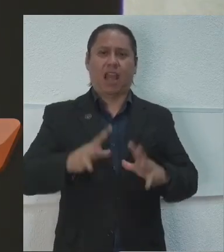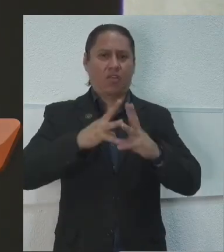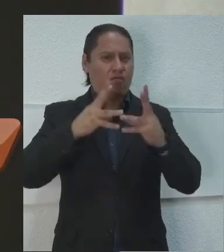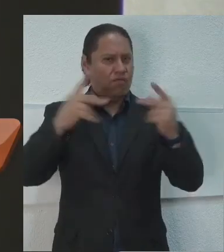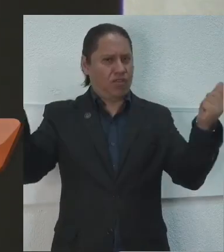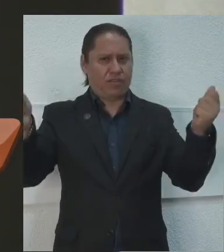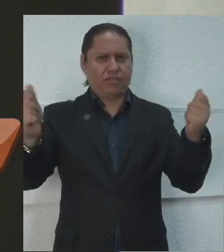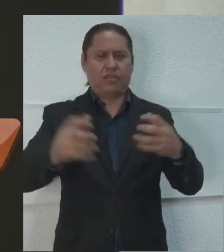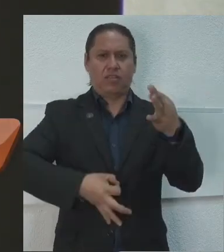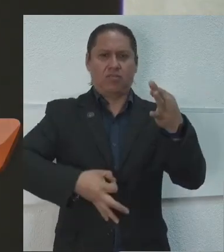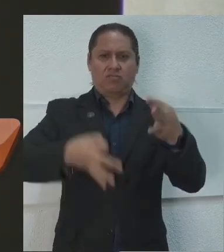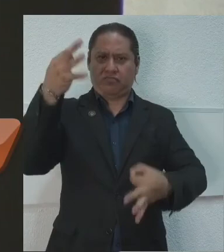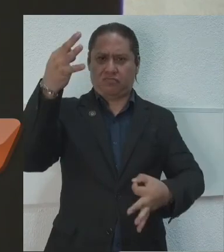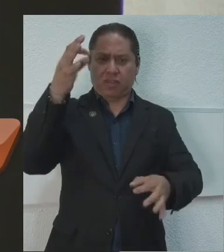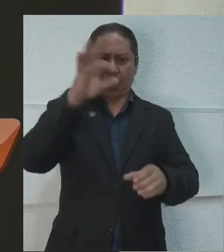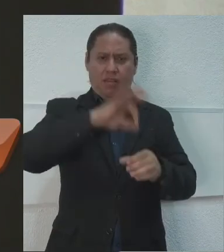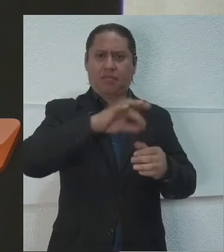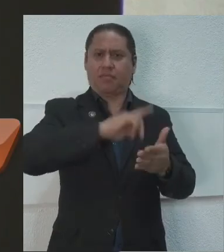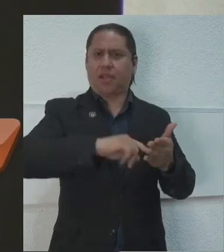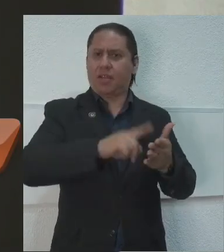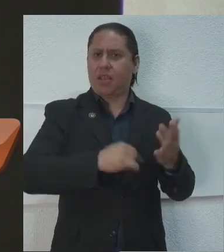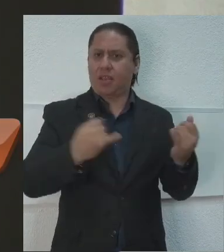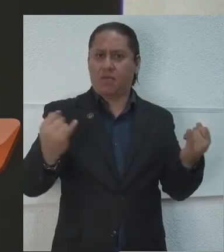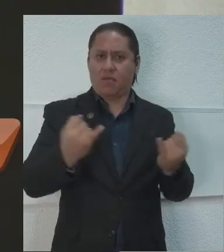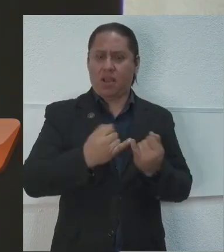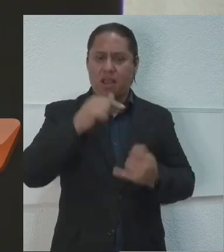los tribunales electorales locales,